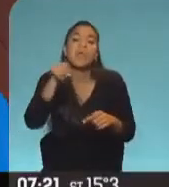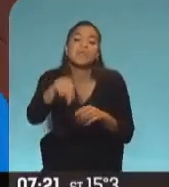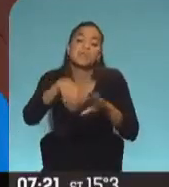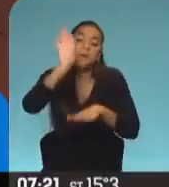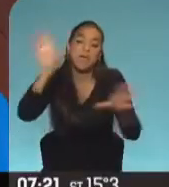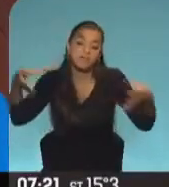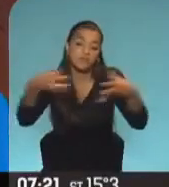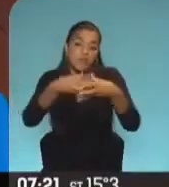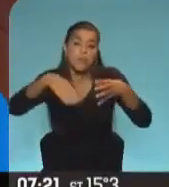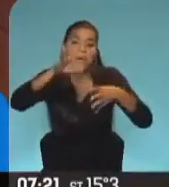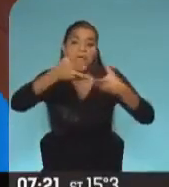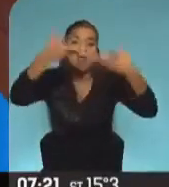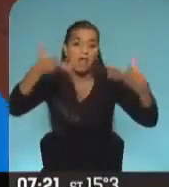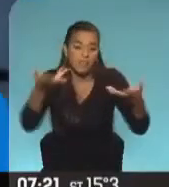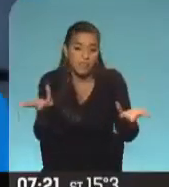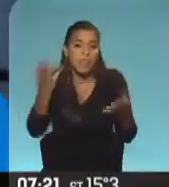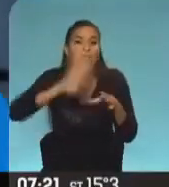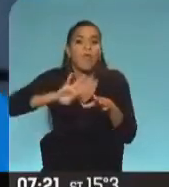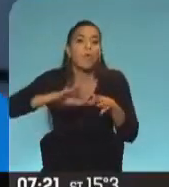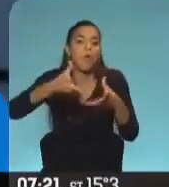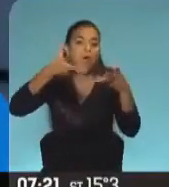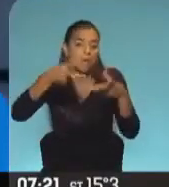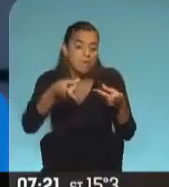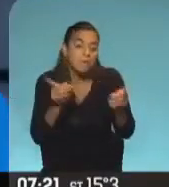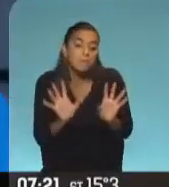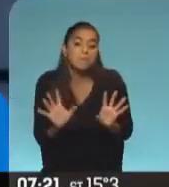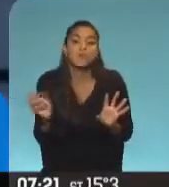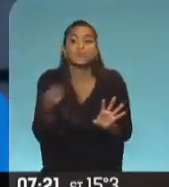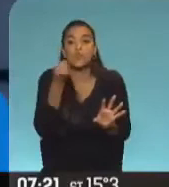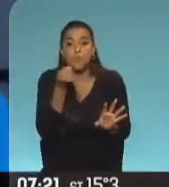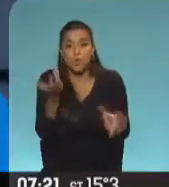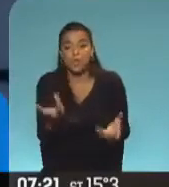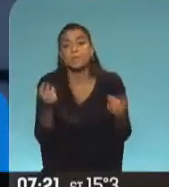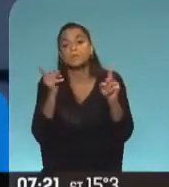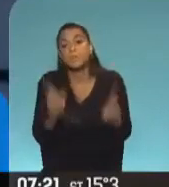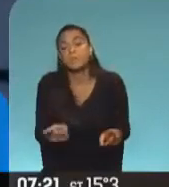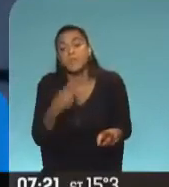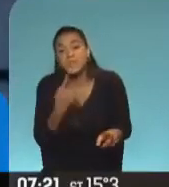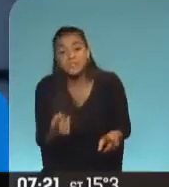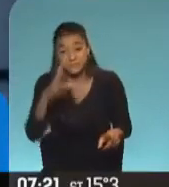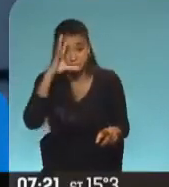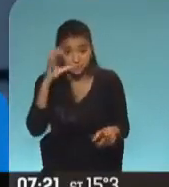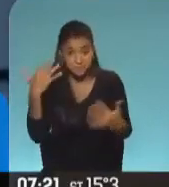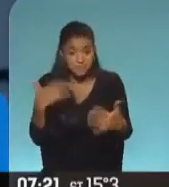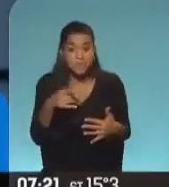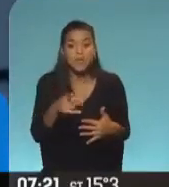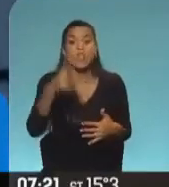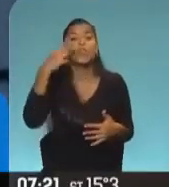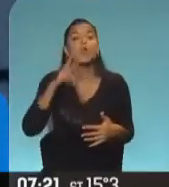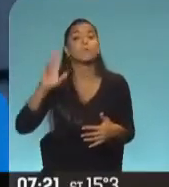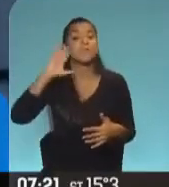mayoría de la deuda, por eso es tan importante. Pero también lo dice porque recordemos que en el